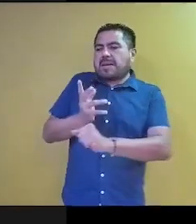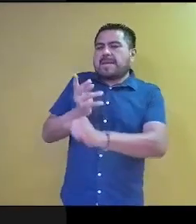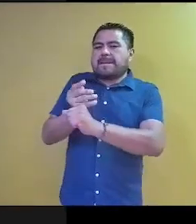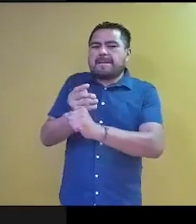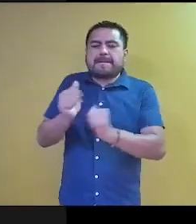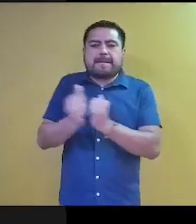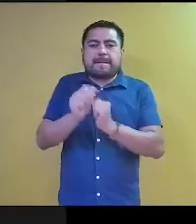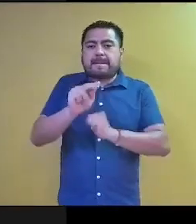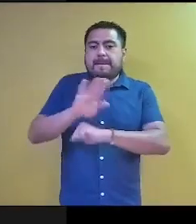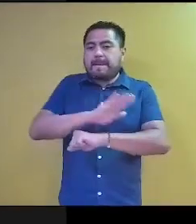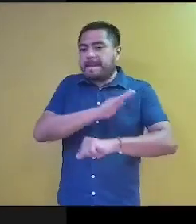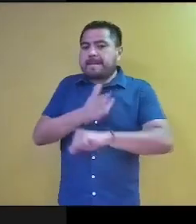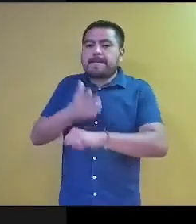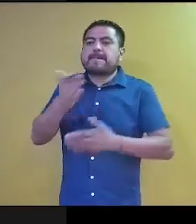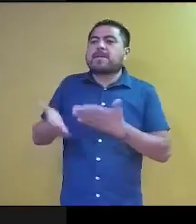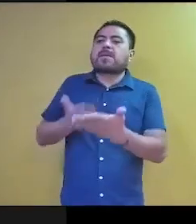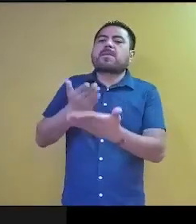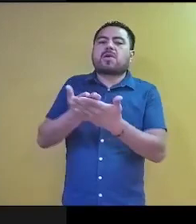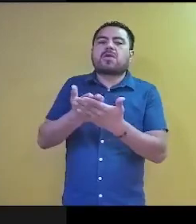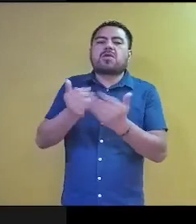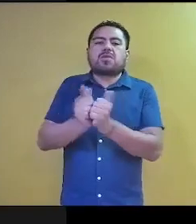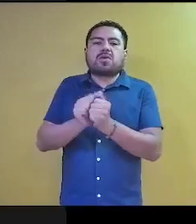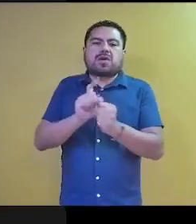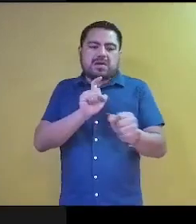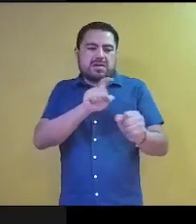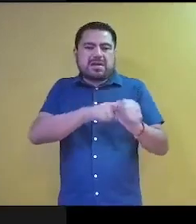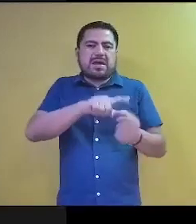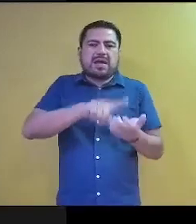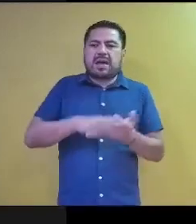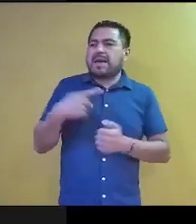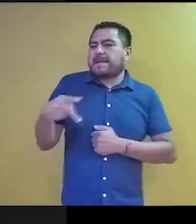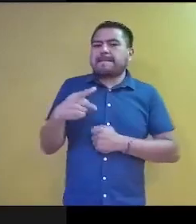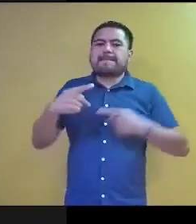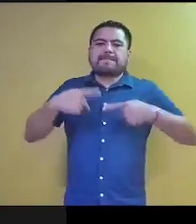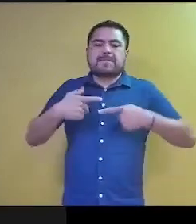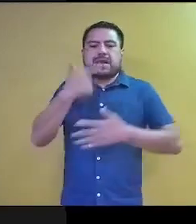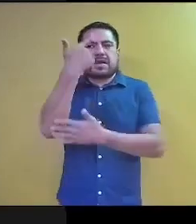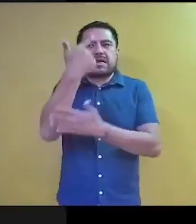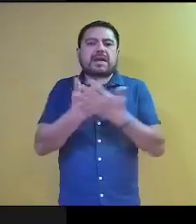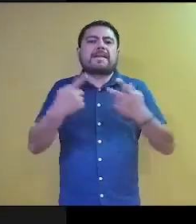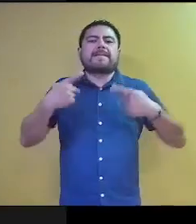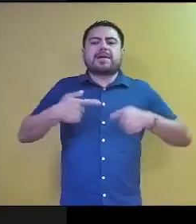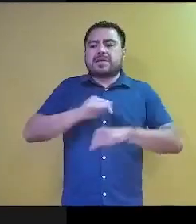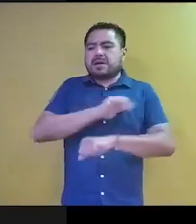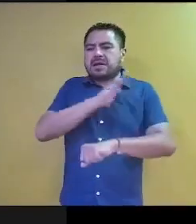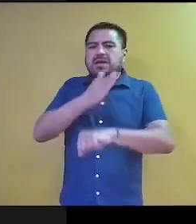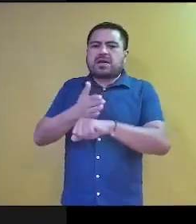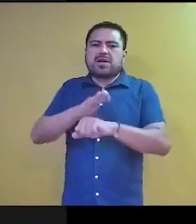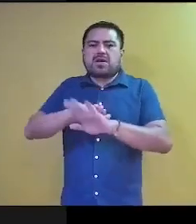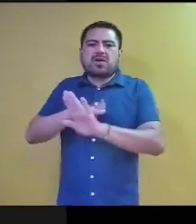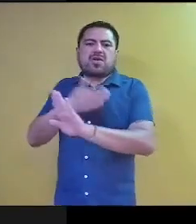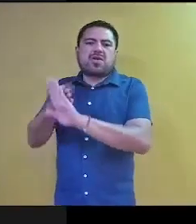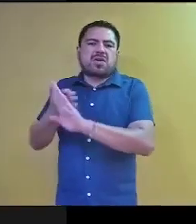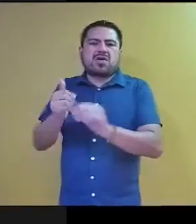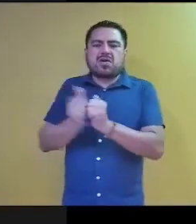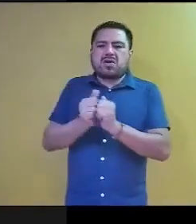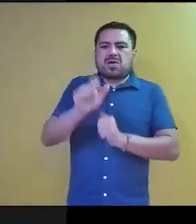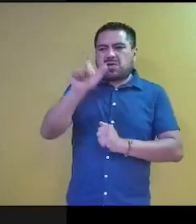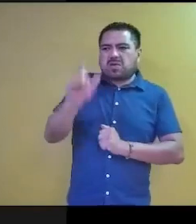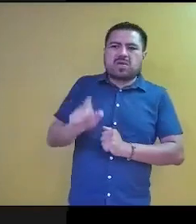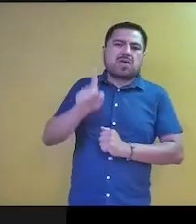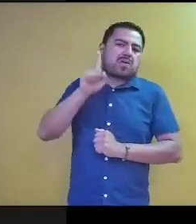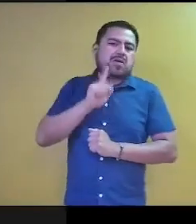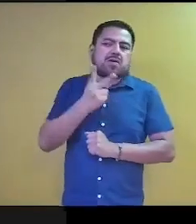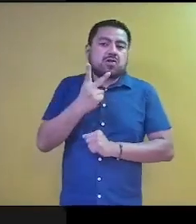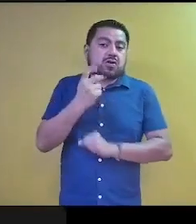y no sancionadora, se propone ordenar la inscripción del denunciado en el listado de personas sancionadas por violencia política en razón de género por